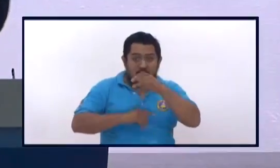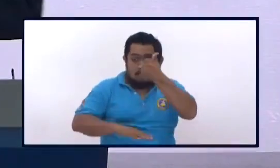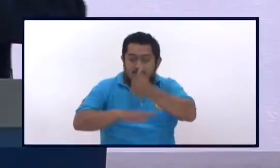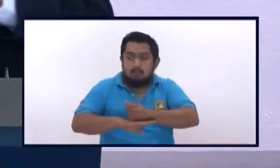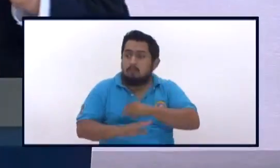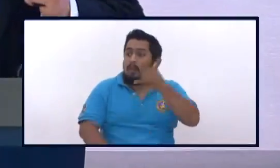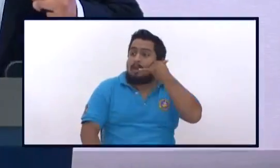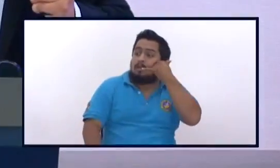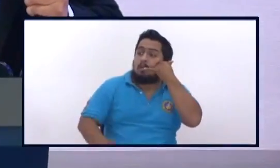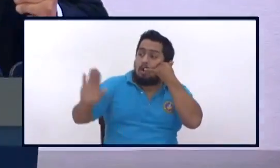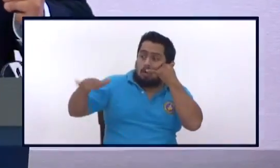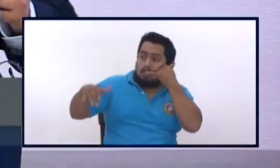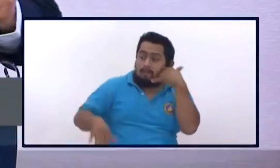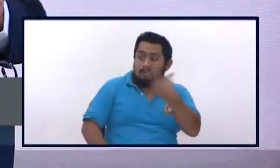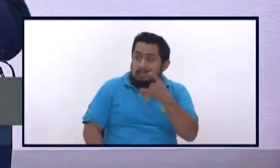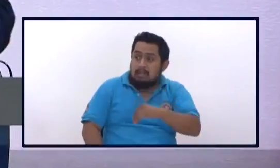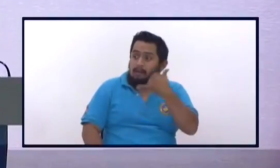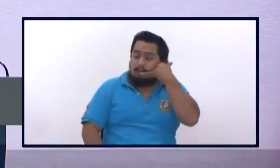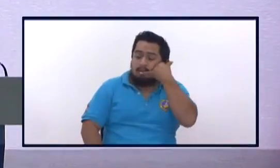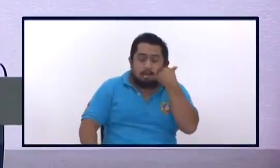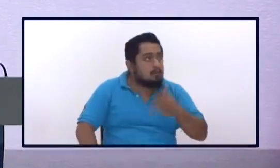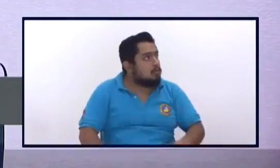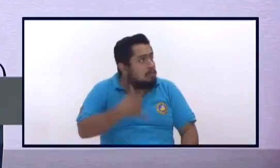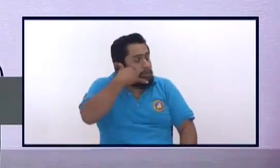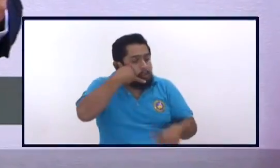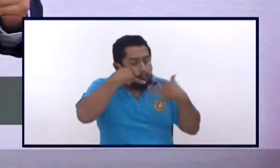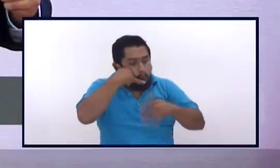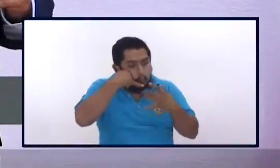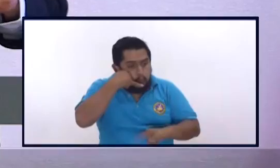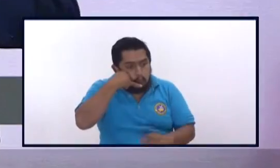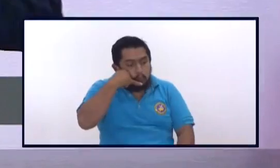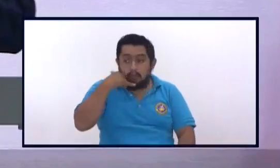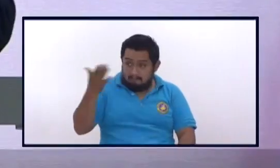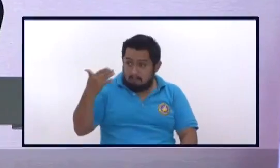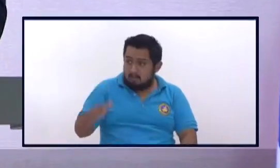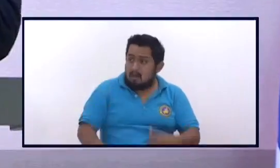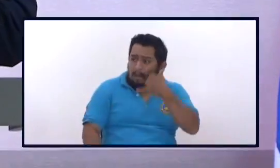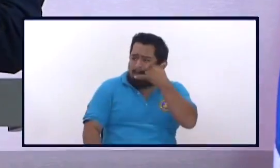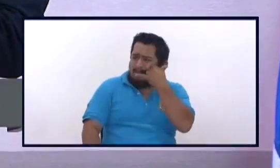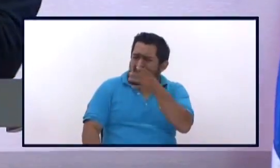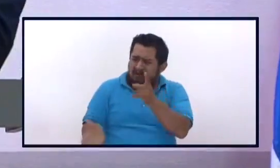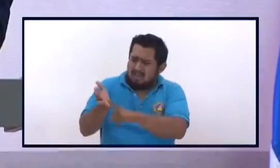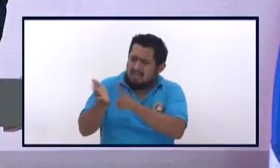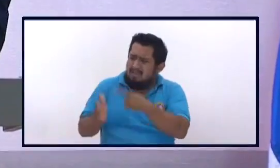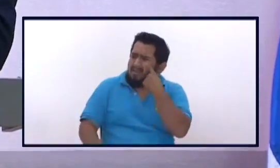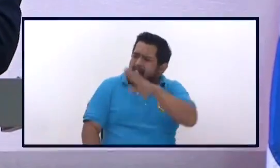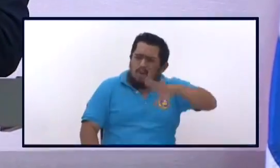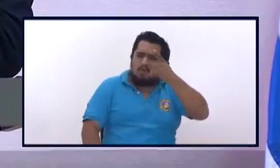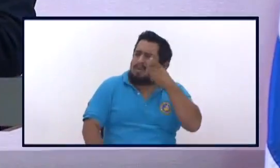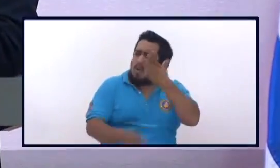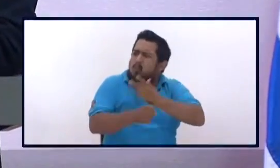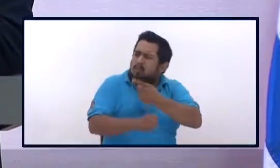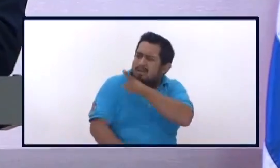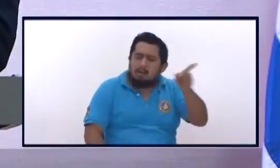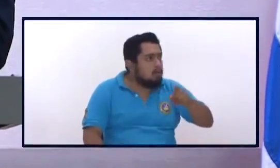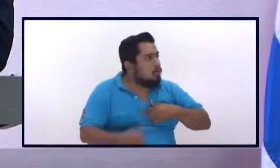dijo tony benítez a mi oficina la vieja y dije yo aquí viene otra vez mira me dijo aquí está en esta factura de roaming y busque andar haciendo en guatemala